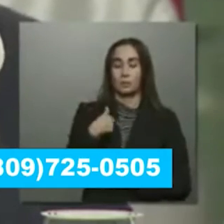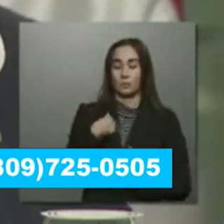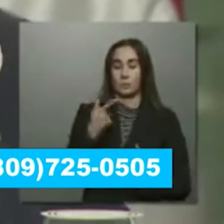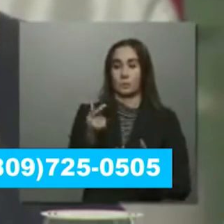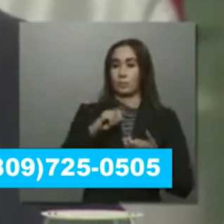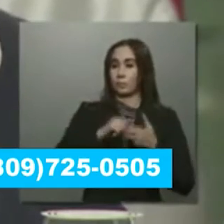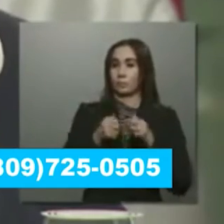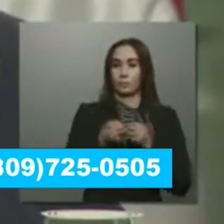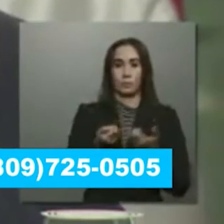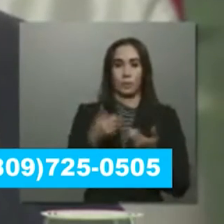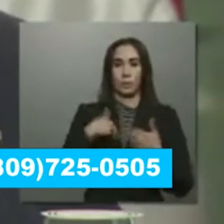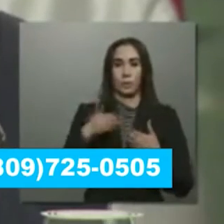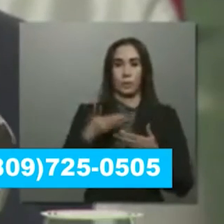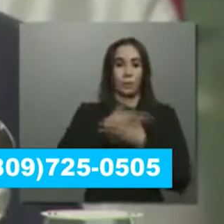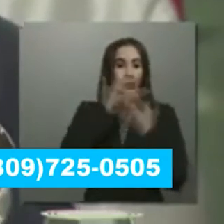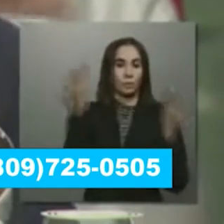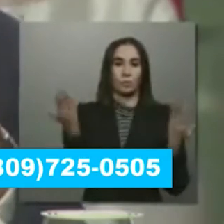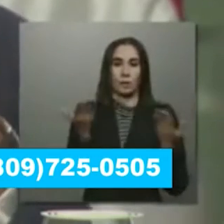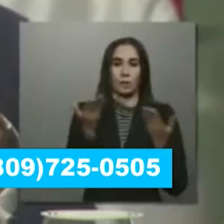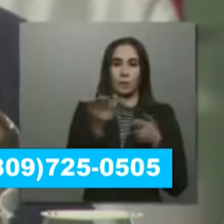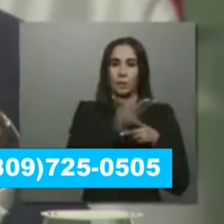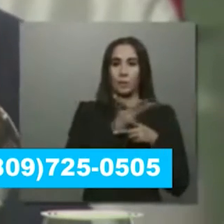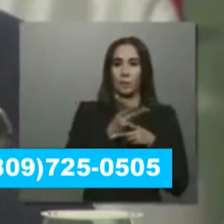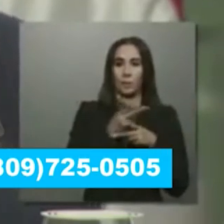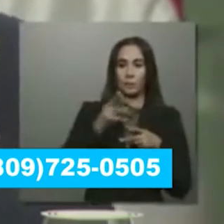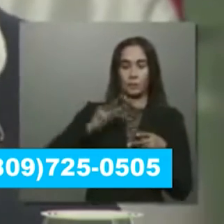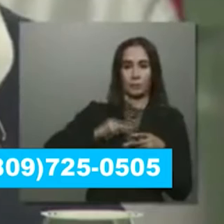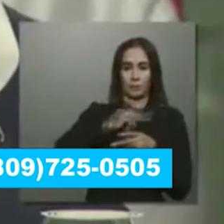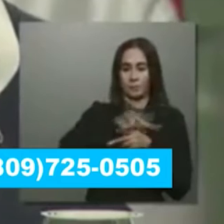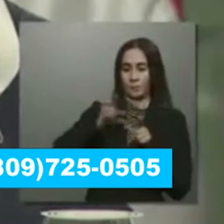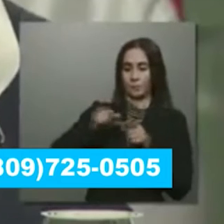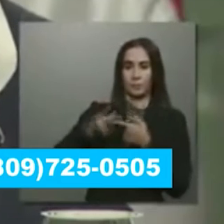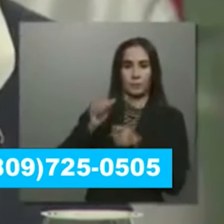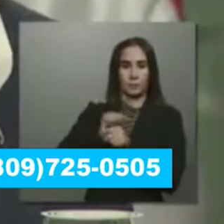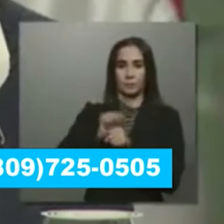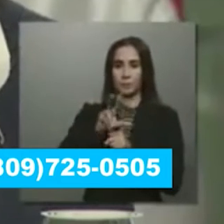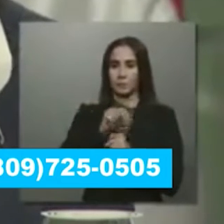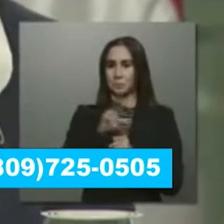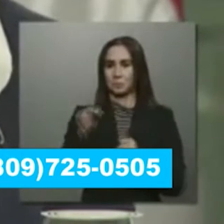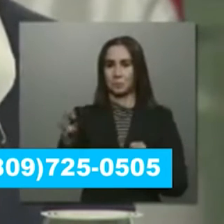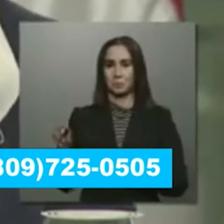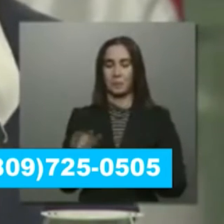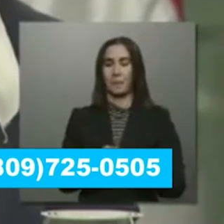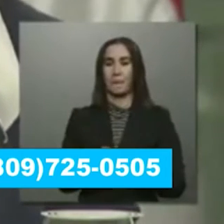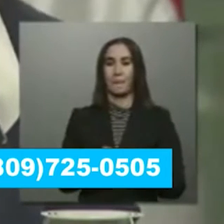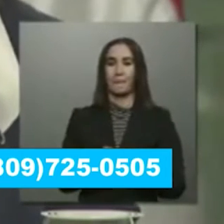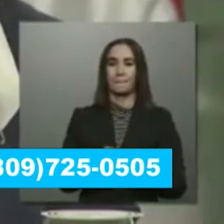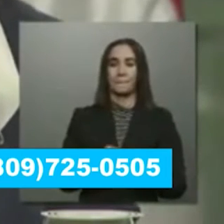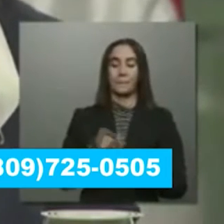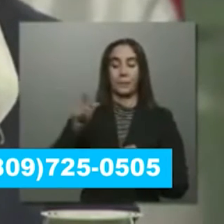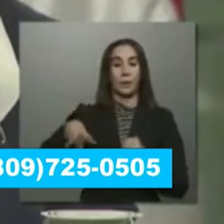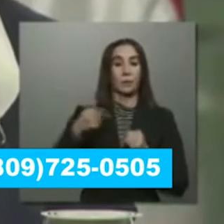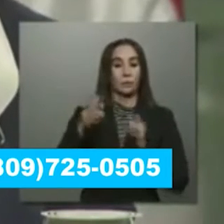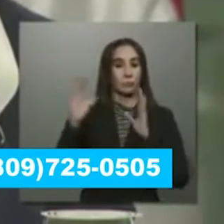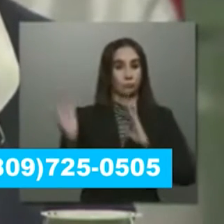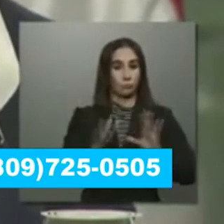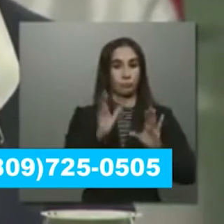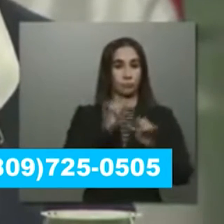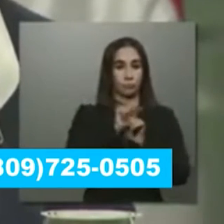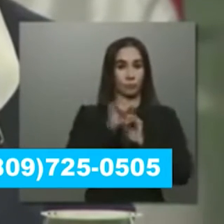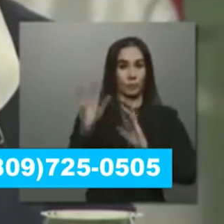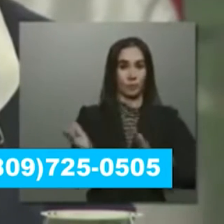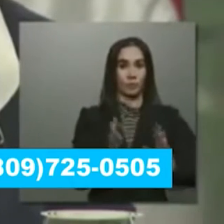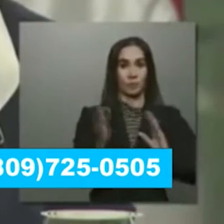entre las medidas que ya hablamos aquí la reintegración de los agentes designados a labores fuera de la institución en ese sentido reveló que ningún integrante